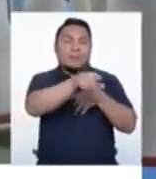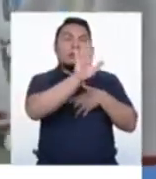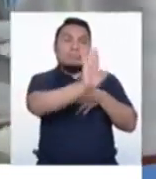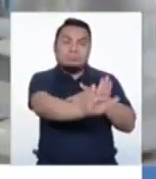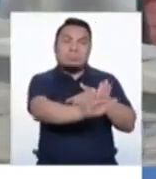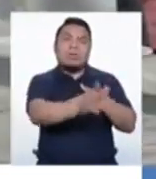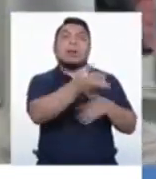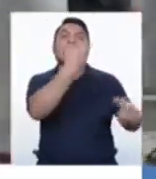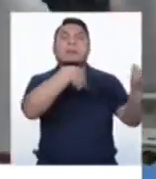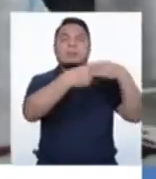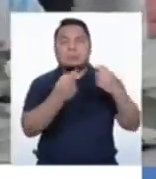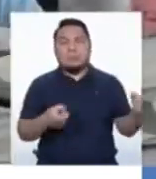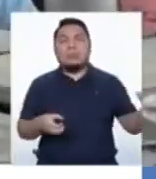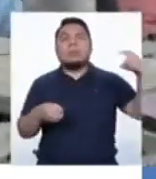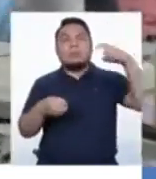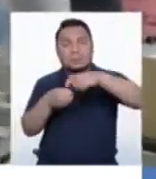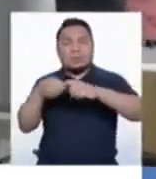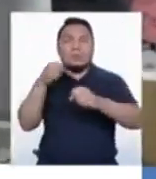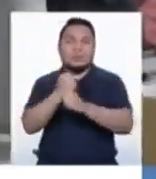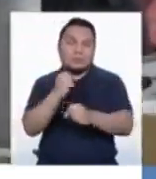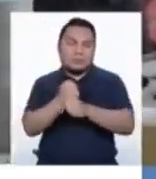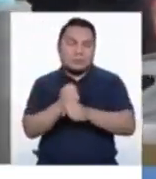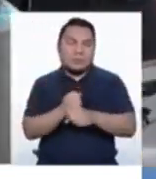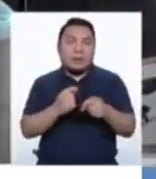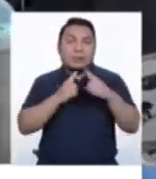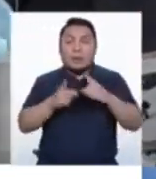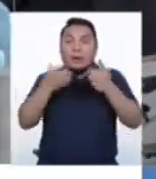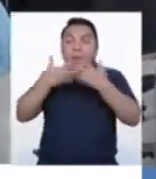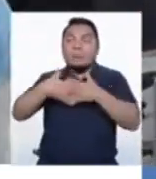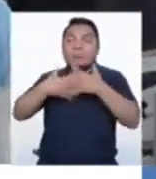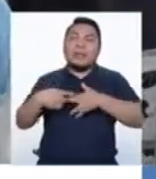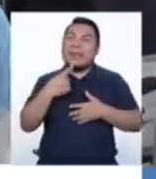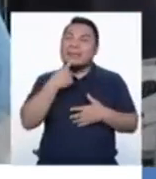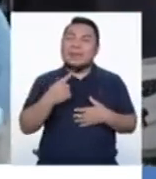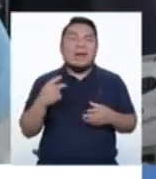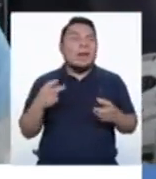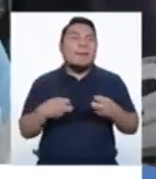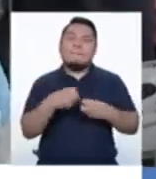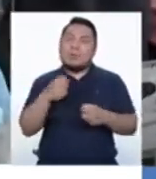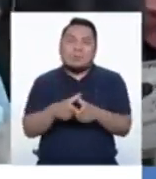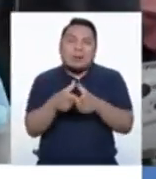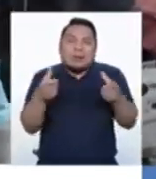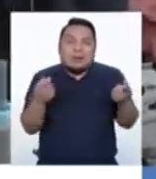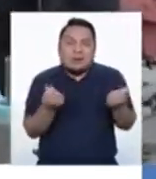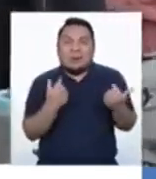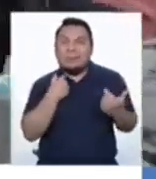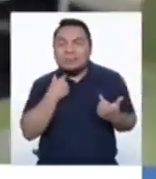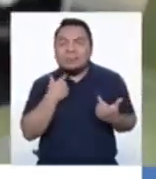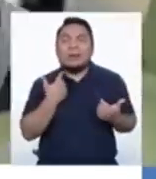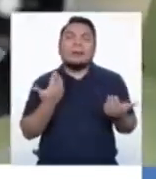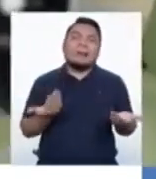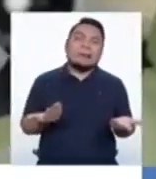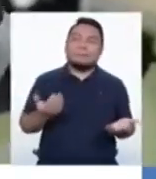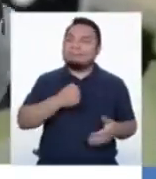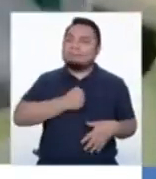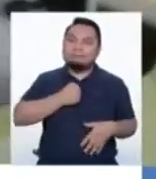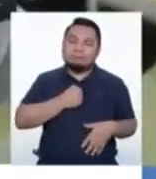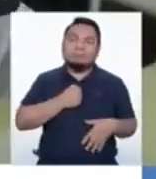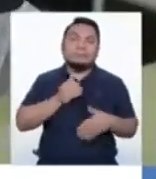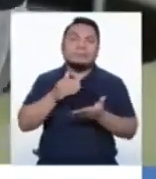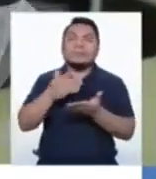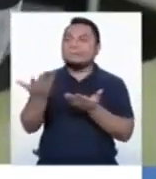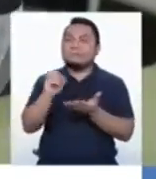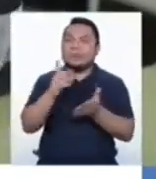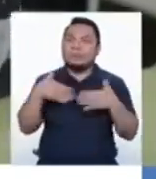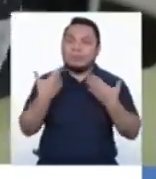no pudo superar, inclusive con estos mecanismos, la situación económica caótica y crítica, y en todo caso pues tendrá que cerrar el negocio definitivamente, ¿no?